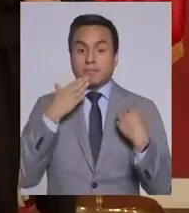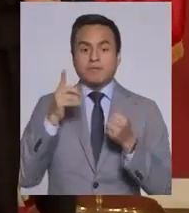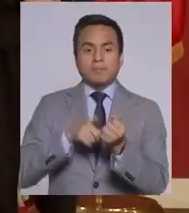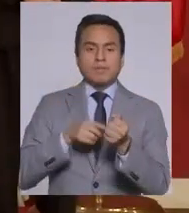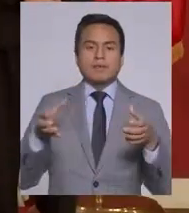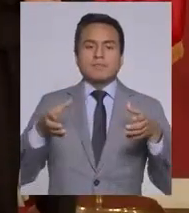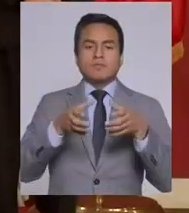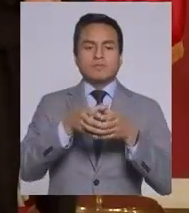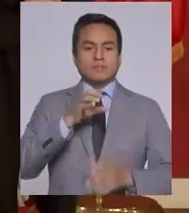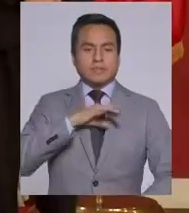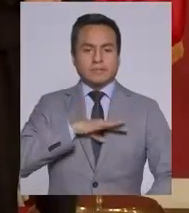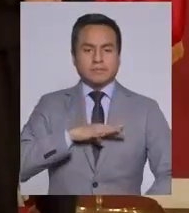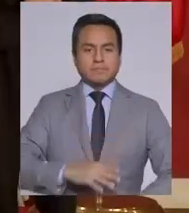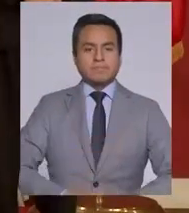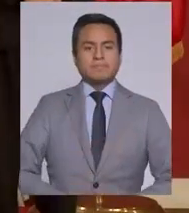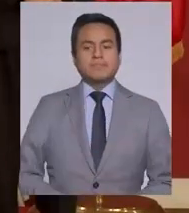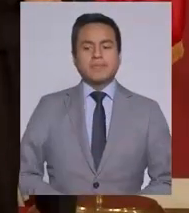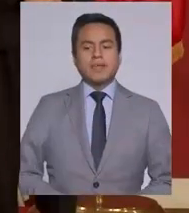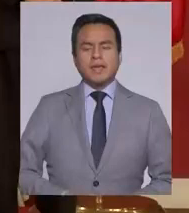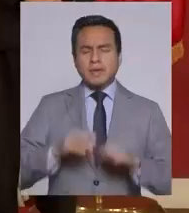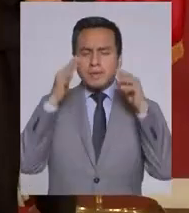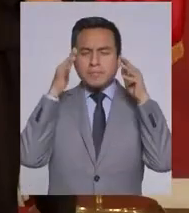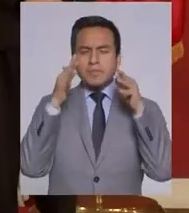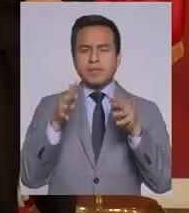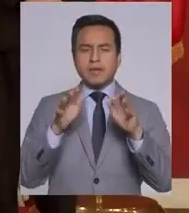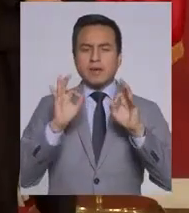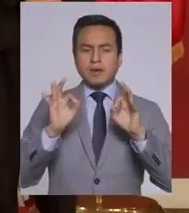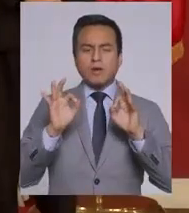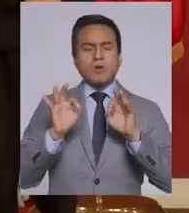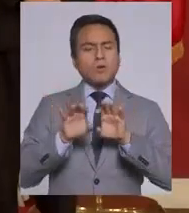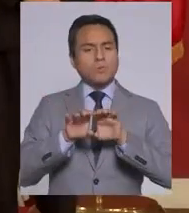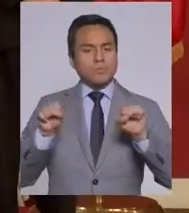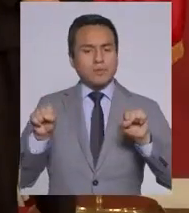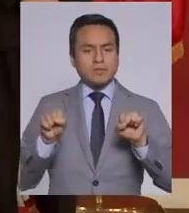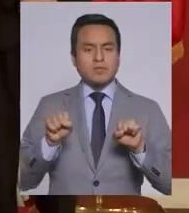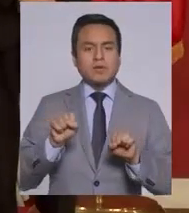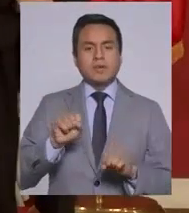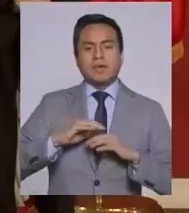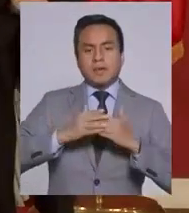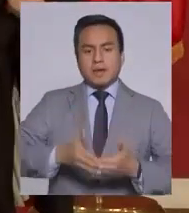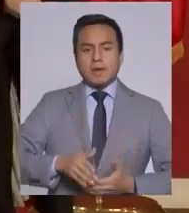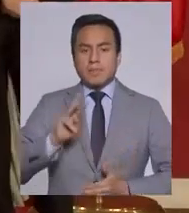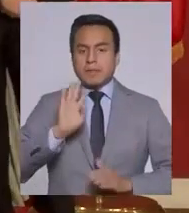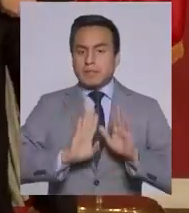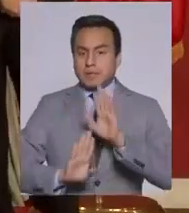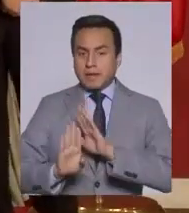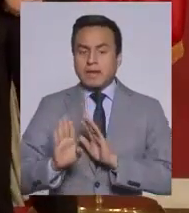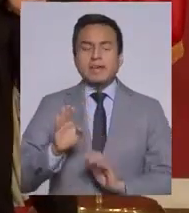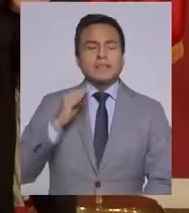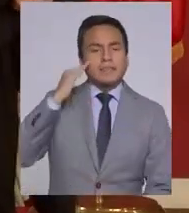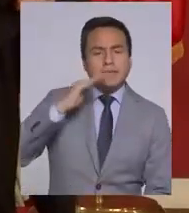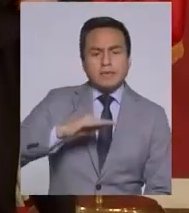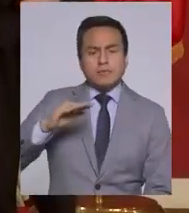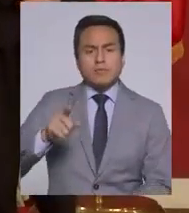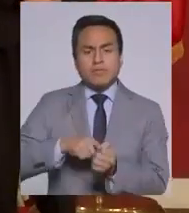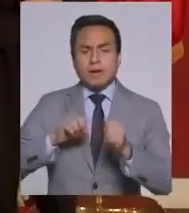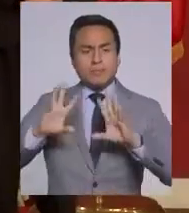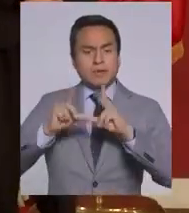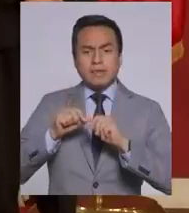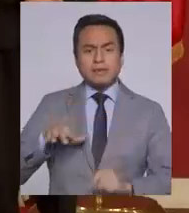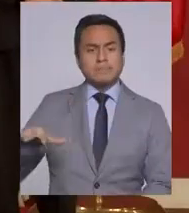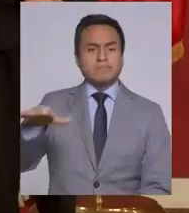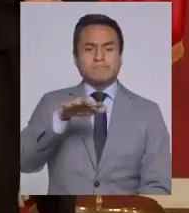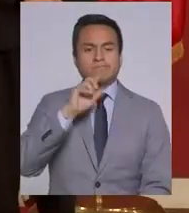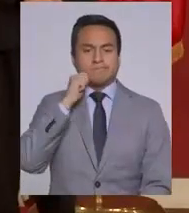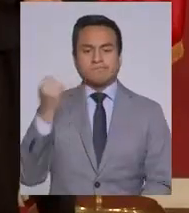familias de Chile. Nuestra prioridad y compromiso con la maternidad, con los niños y con la familia,